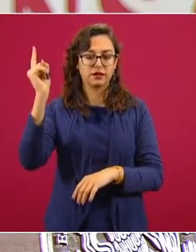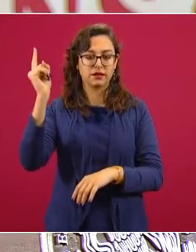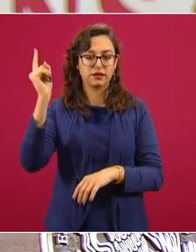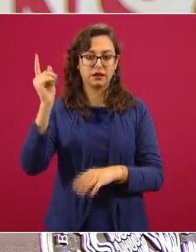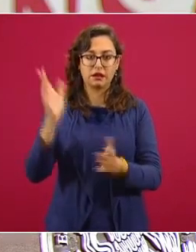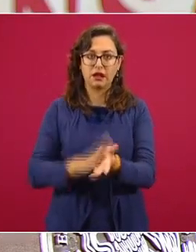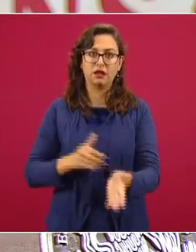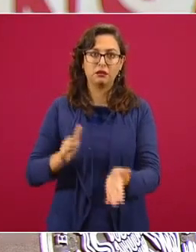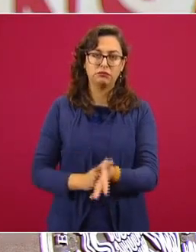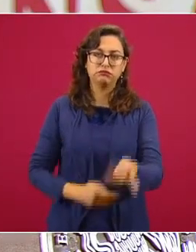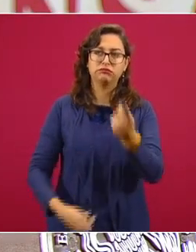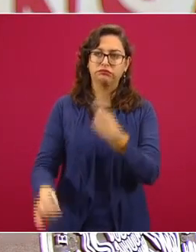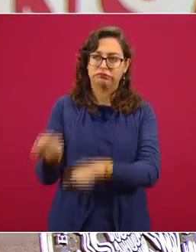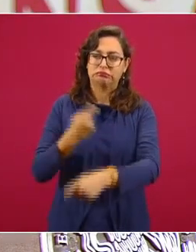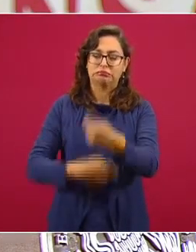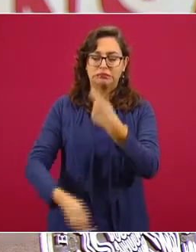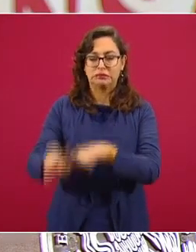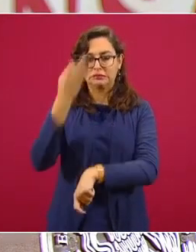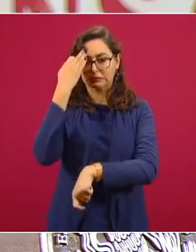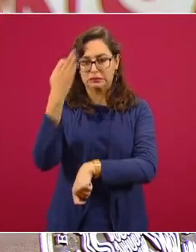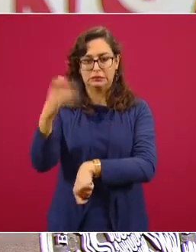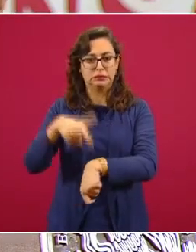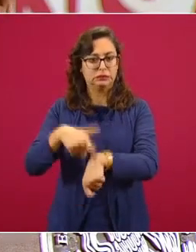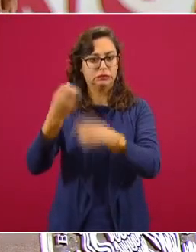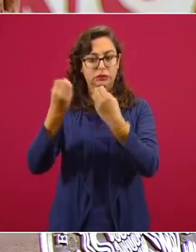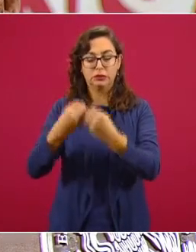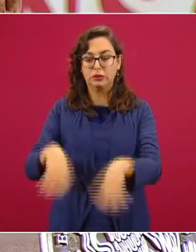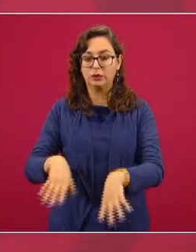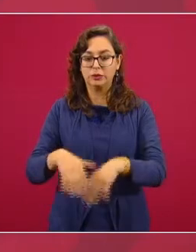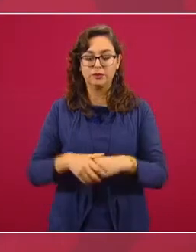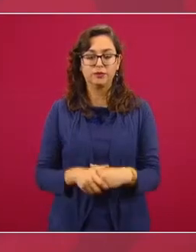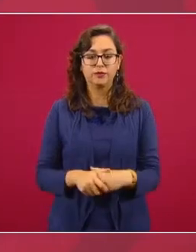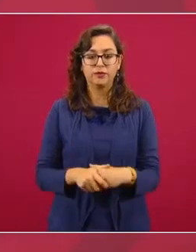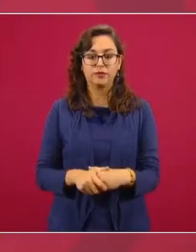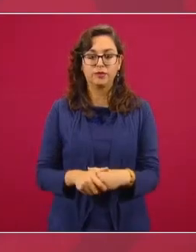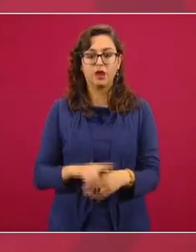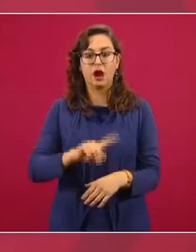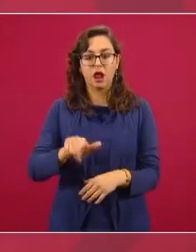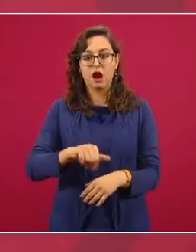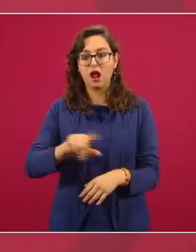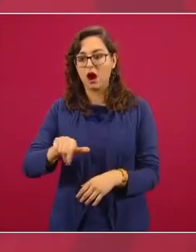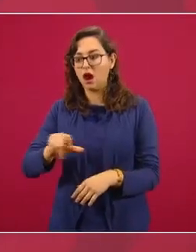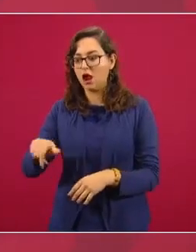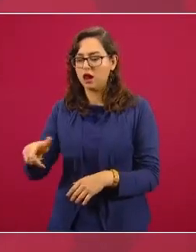tanto papeleo, pérdida de tiempo, ¿sí?, sin tanto burocratismo.